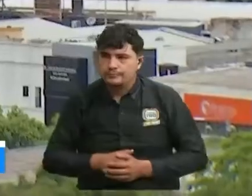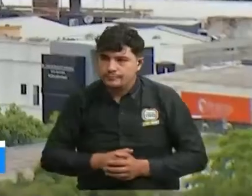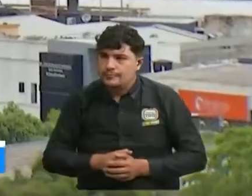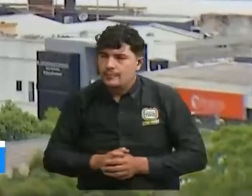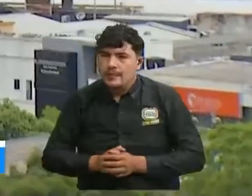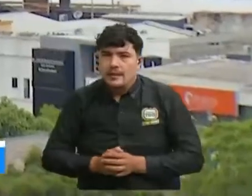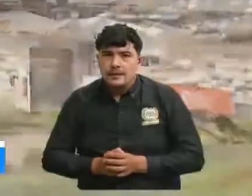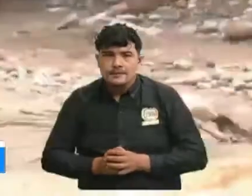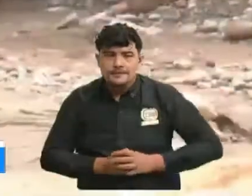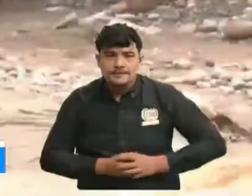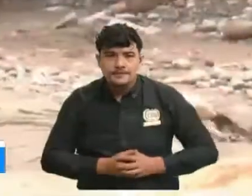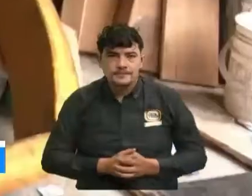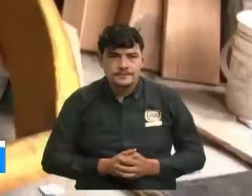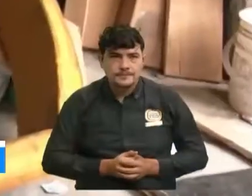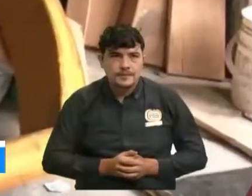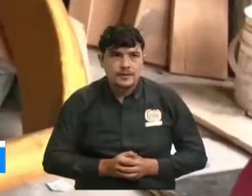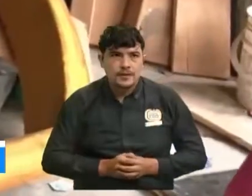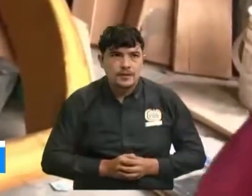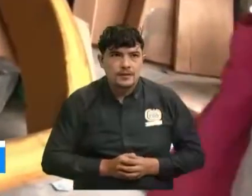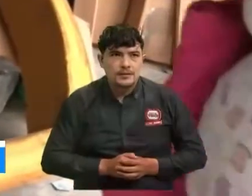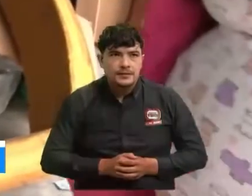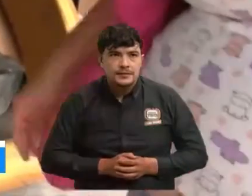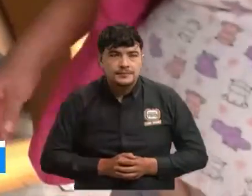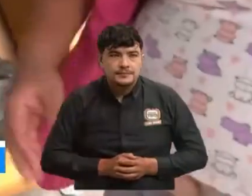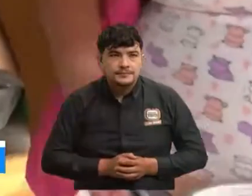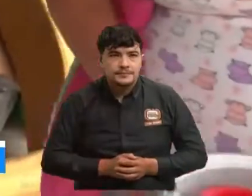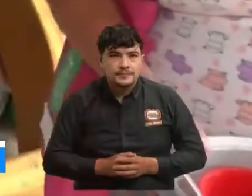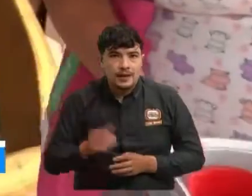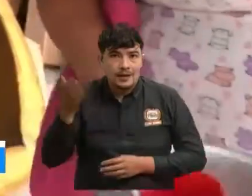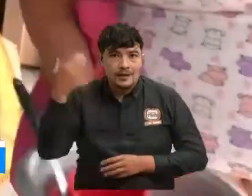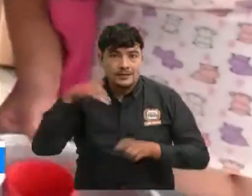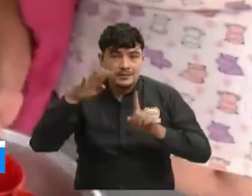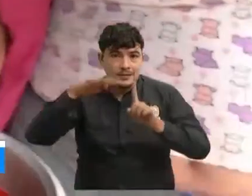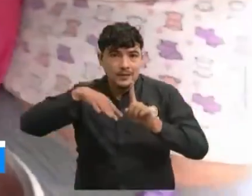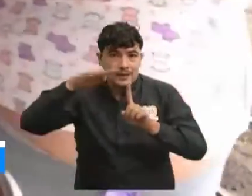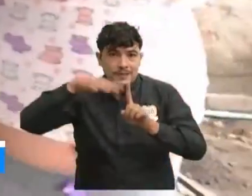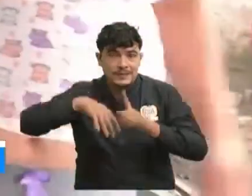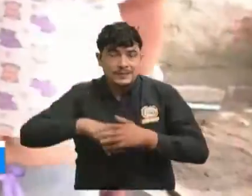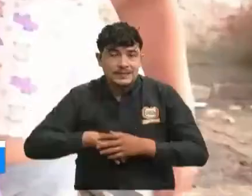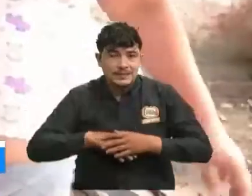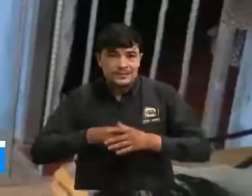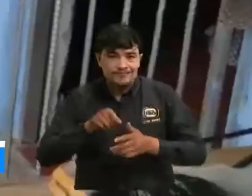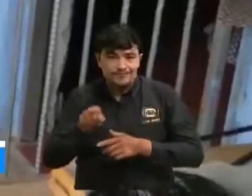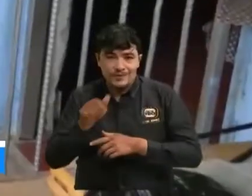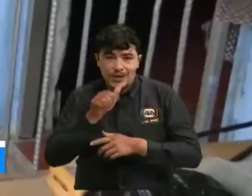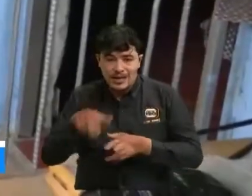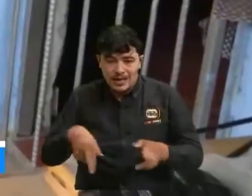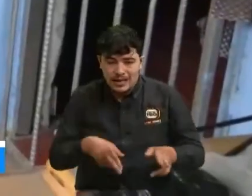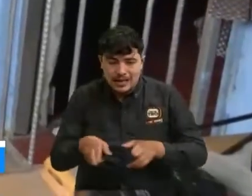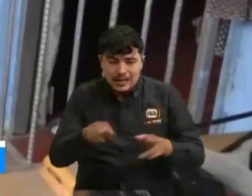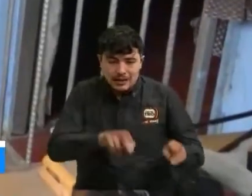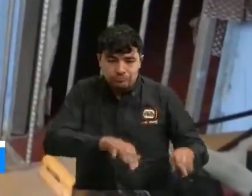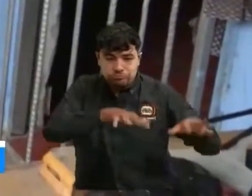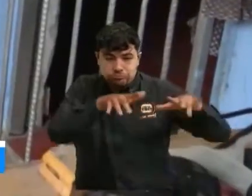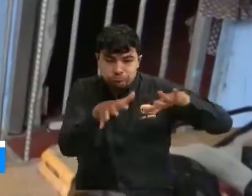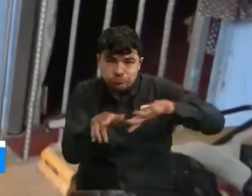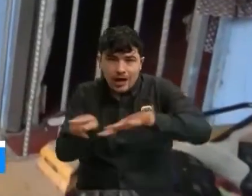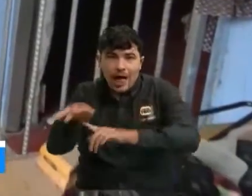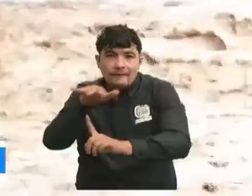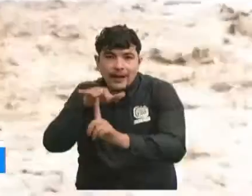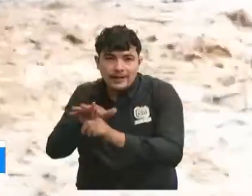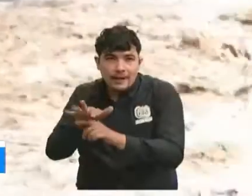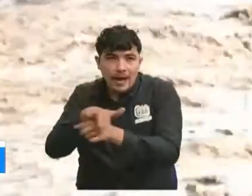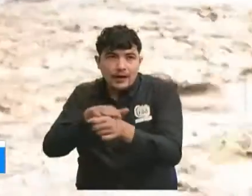luego de cuatro meses de los estragos causados en 14 viviendas ubicadas dentro de la ronda del río pamplonita a la altura del barrio san rafael